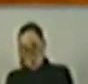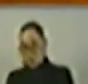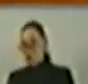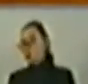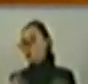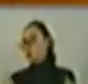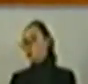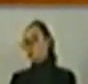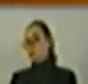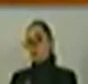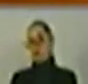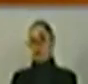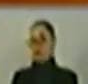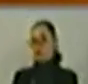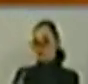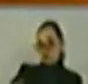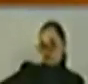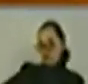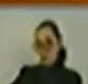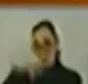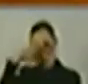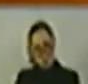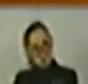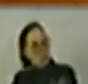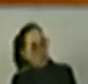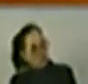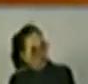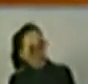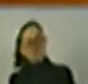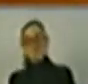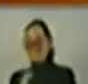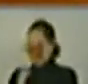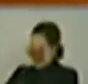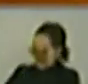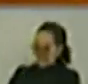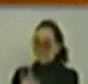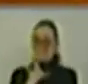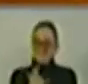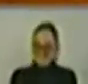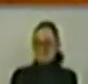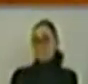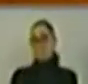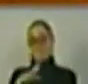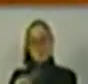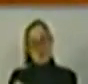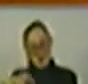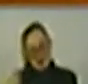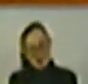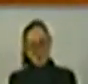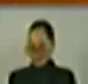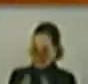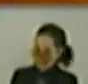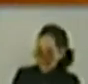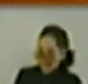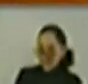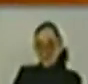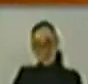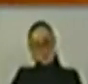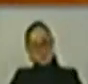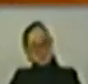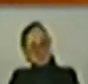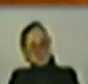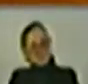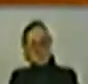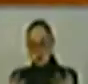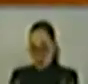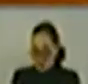a todos los mexicanos de que con esmero, dedicación, disciplina y trabajo